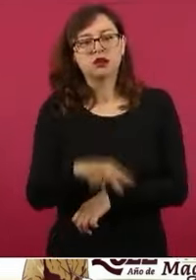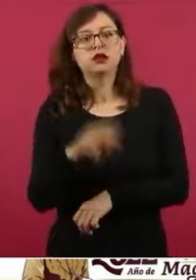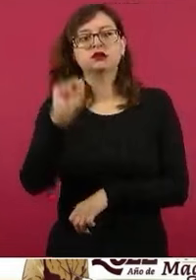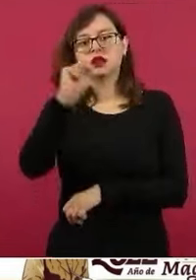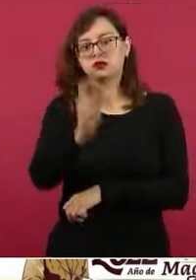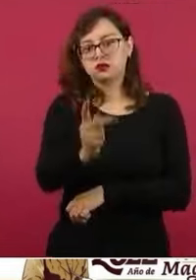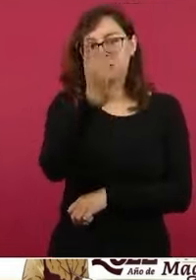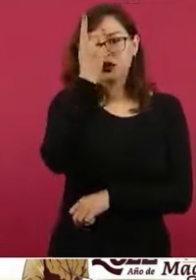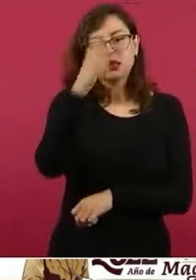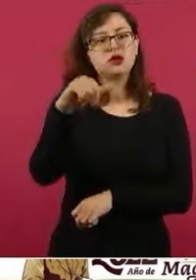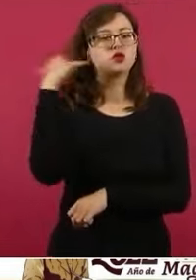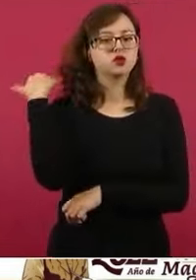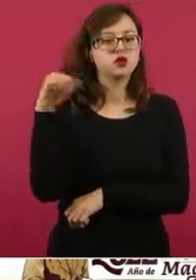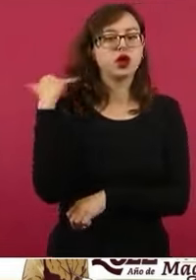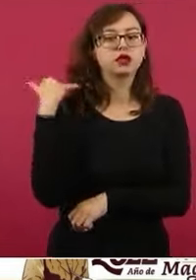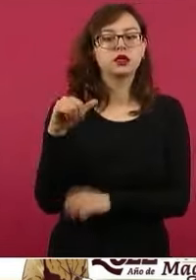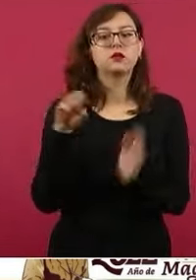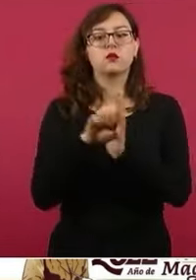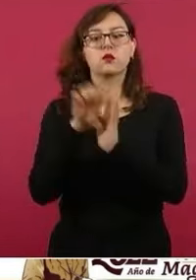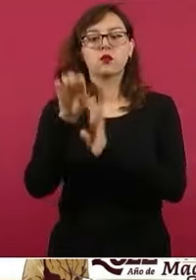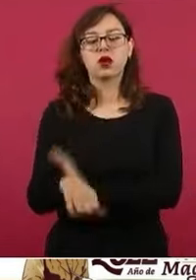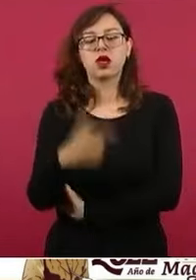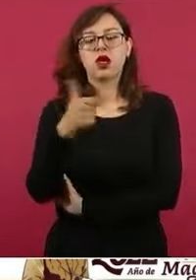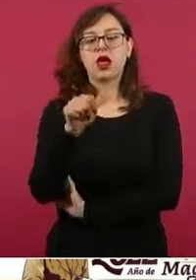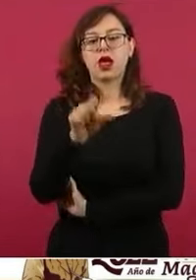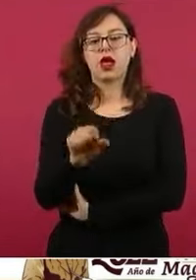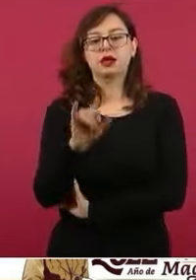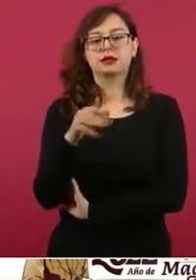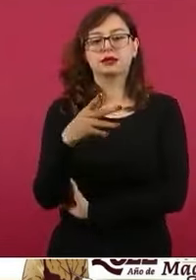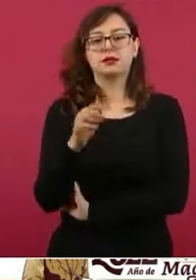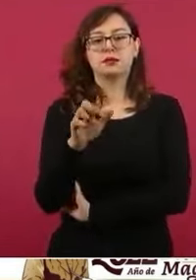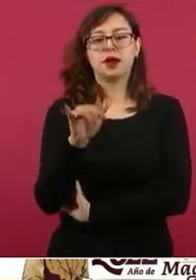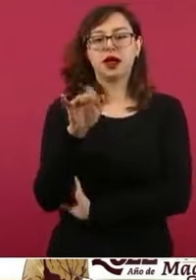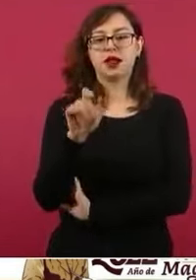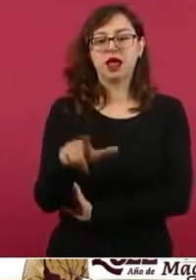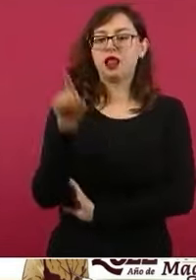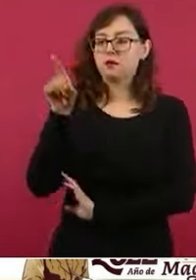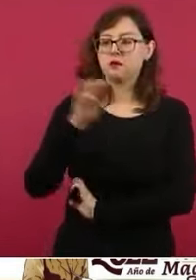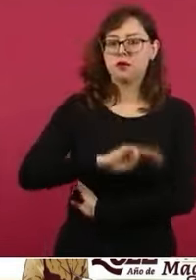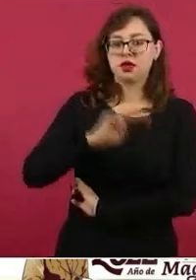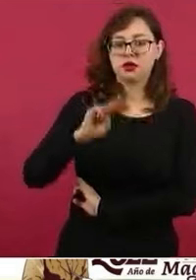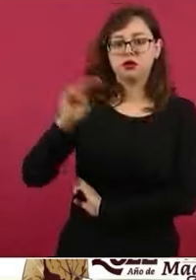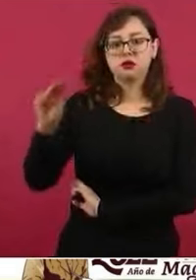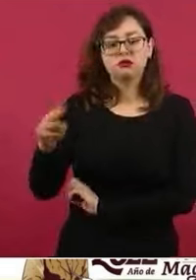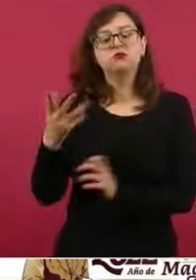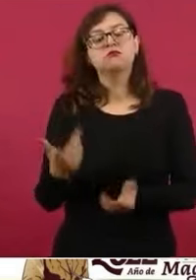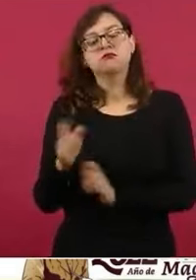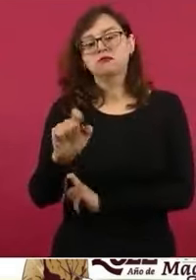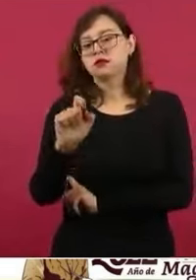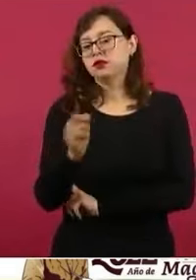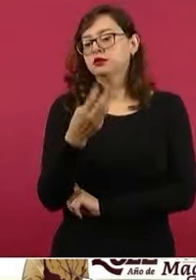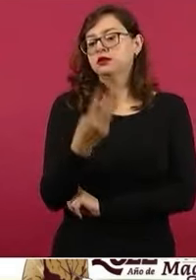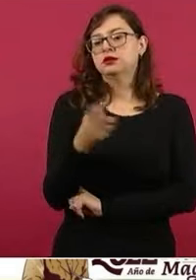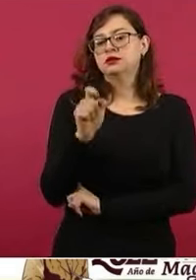San Luis Potosí, en Yucatán, como es Gas Imperial en Sinápero, Michoacán, donde el precio al público es de